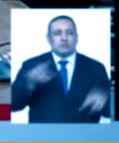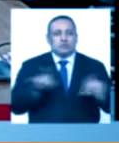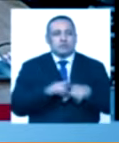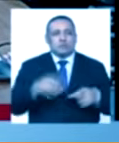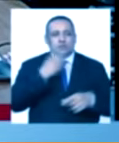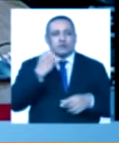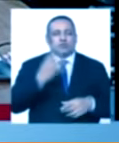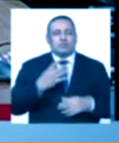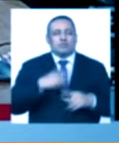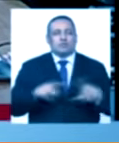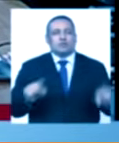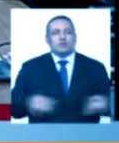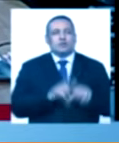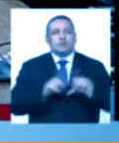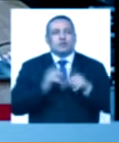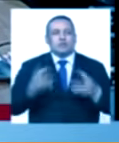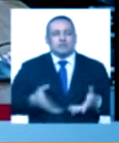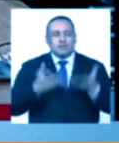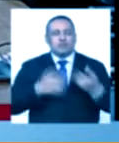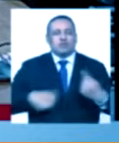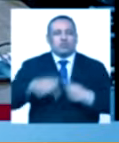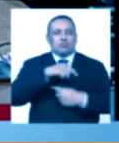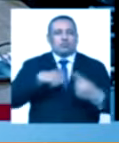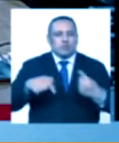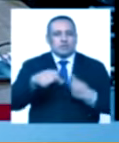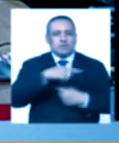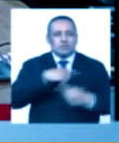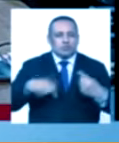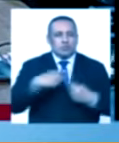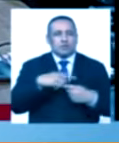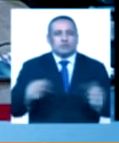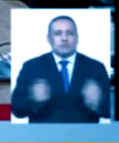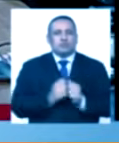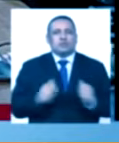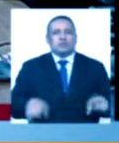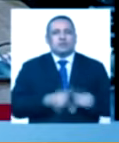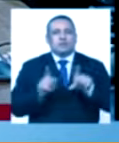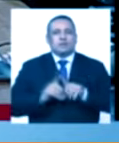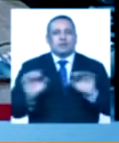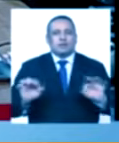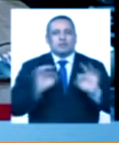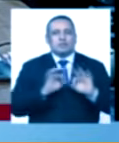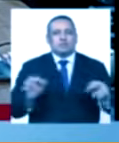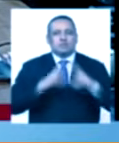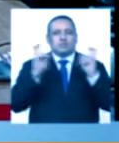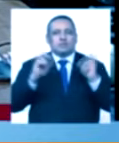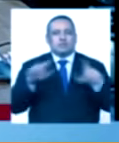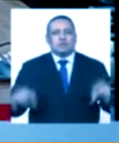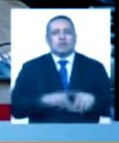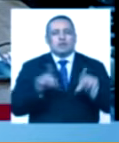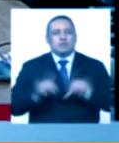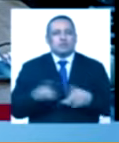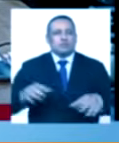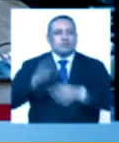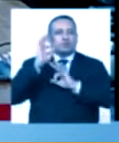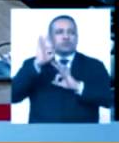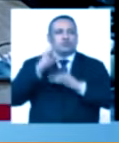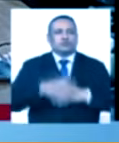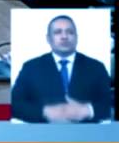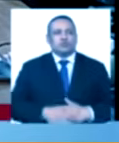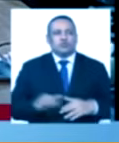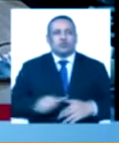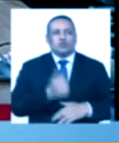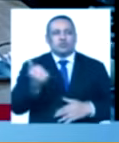mejor. Pero está dando vueltas y vueltas con el mismo tema, con el mismo discurso. Lo